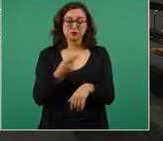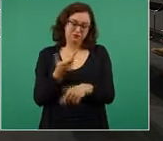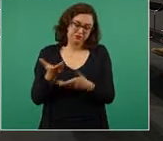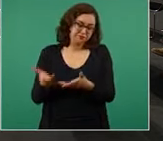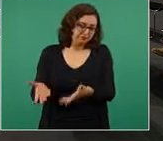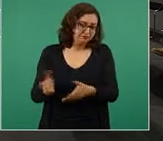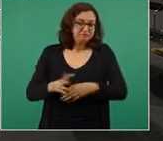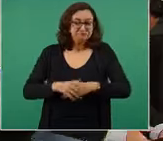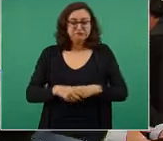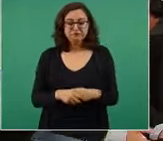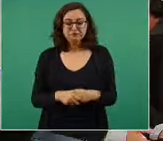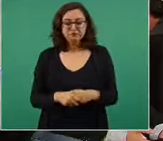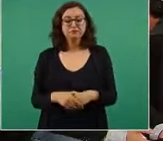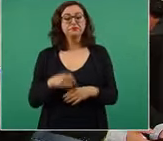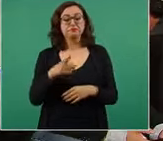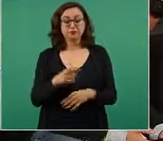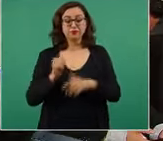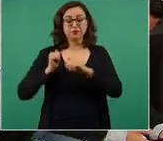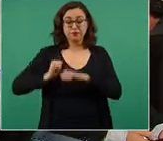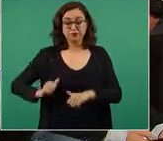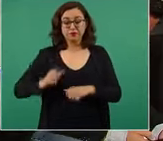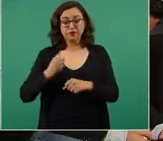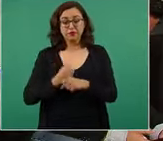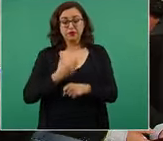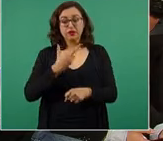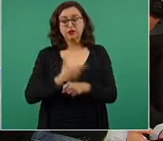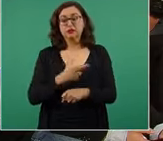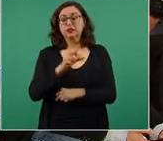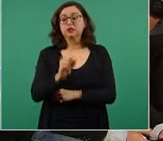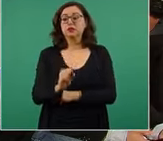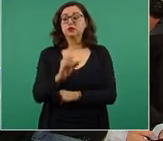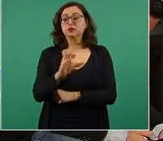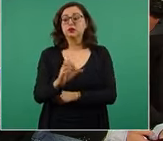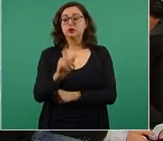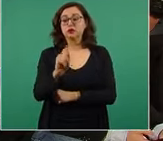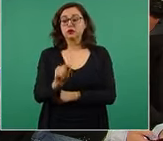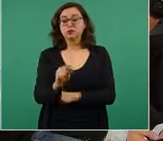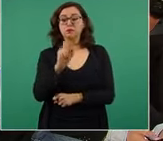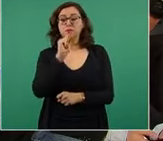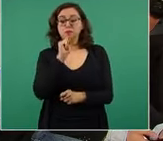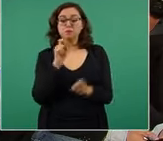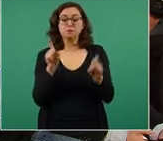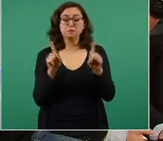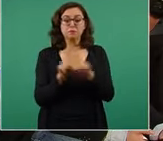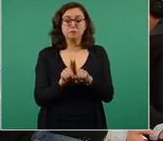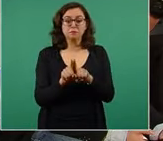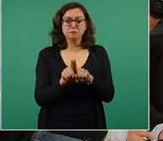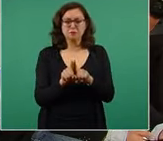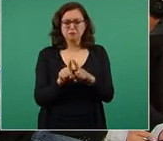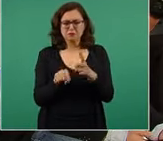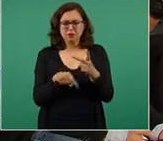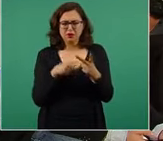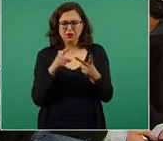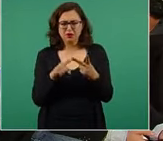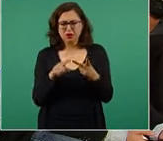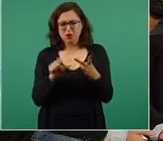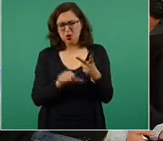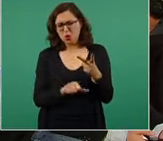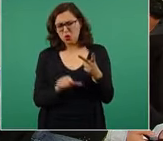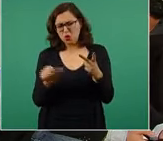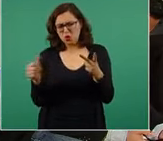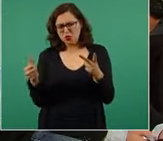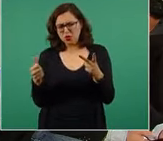resultados. Que la autoridad, o sea, la Secretaría de Comunicaciones y Transportes y también la Dirección General de Aeronáutica, no